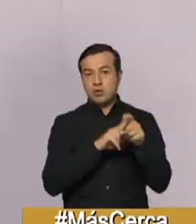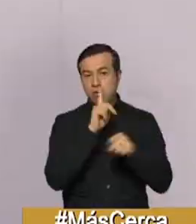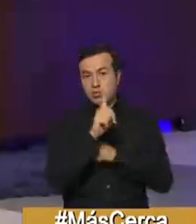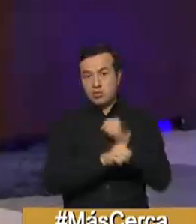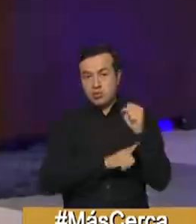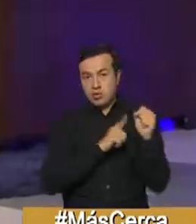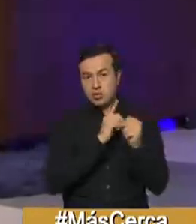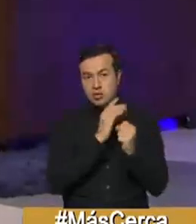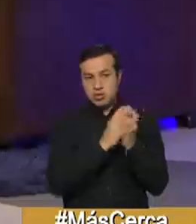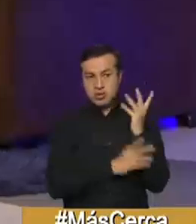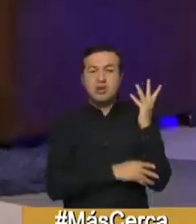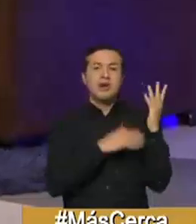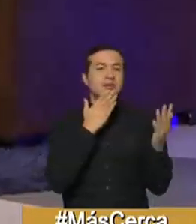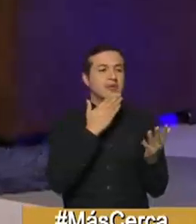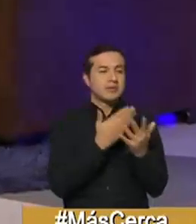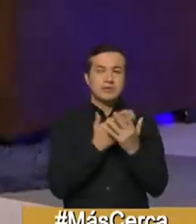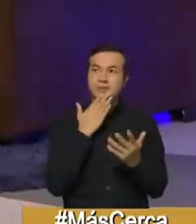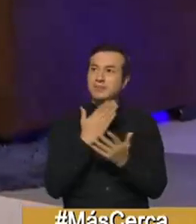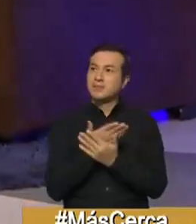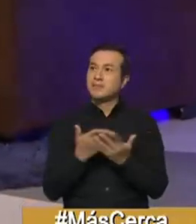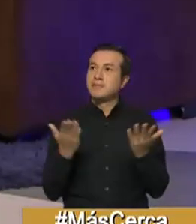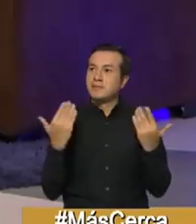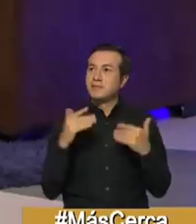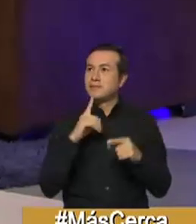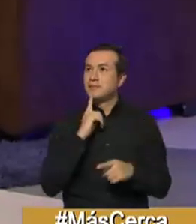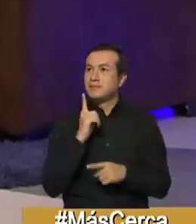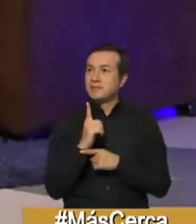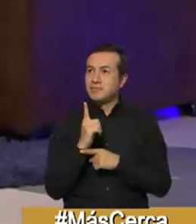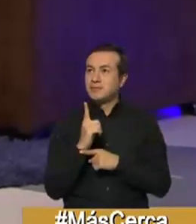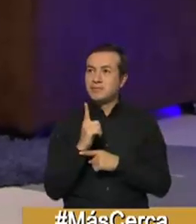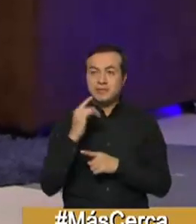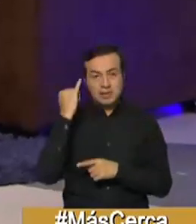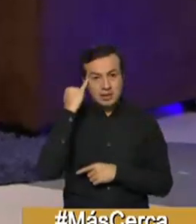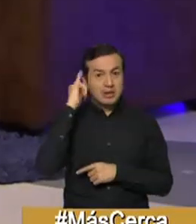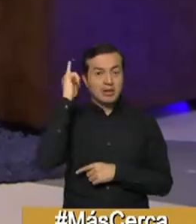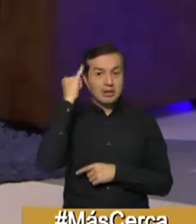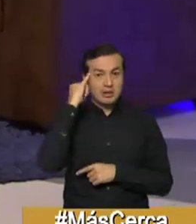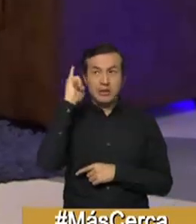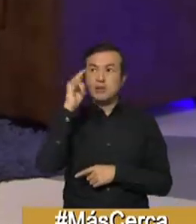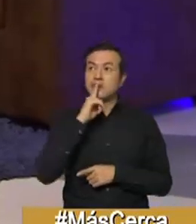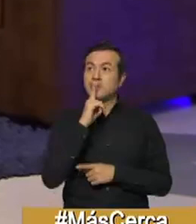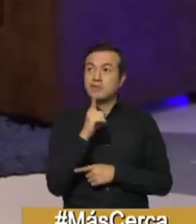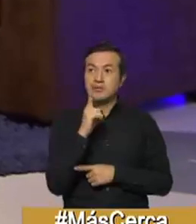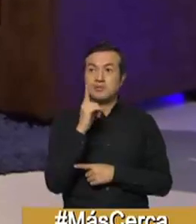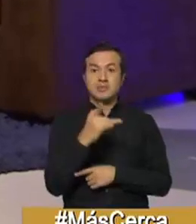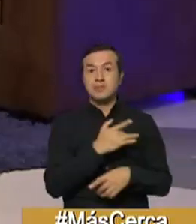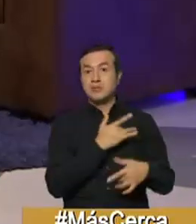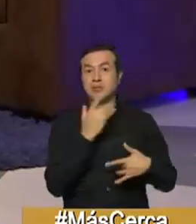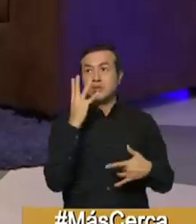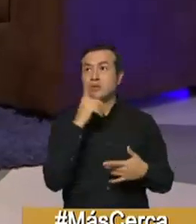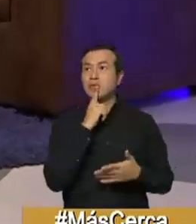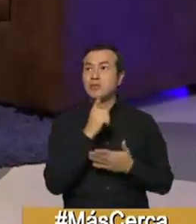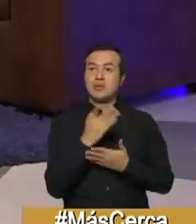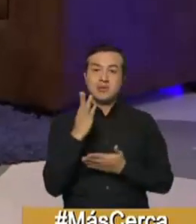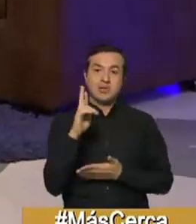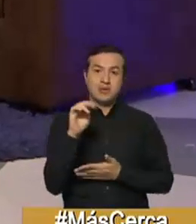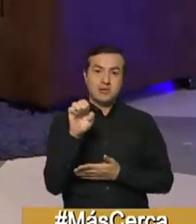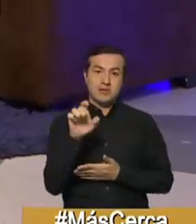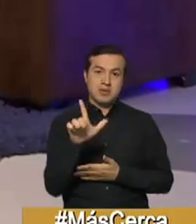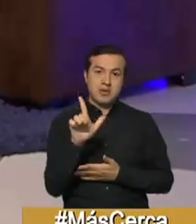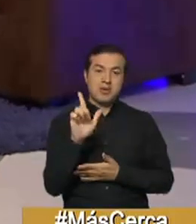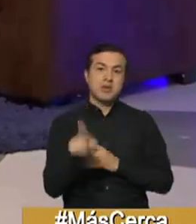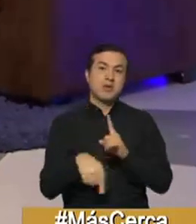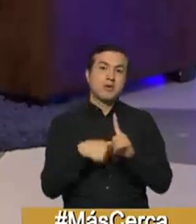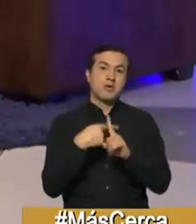Sonia, gracias por acompañarnos. Muchas gracias, Carla. Realmente el de la idea está sensacional, ha sido Rafael. Y yo me